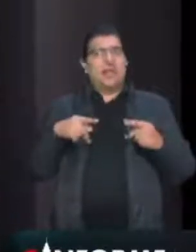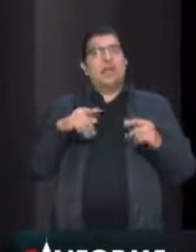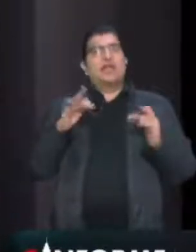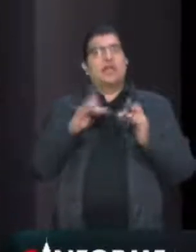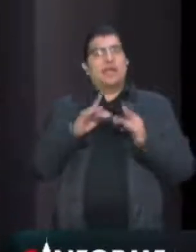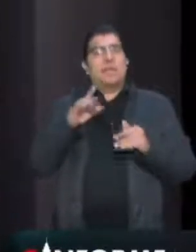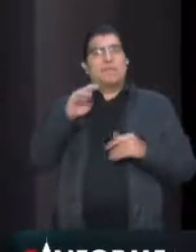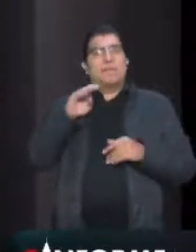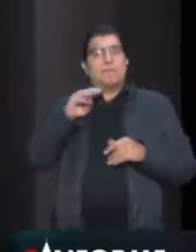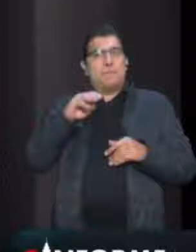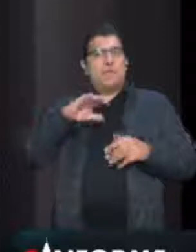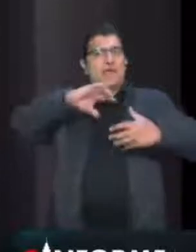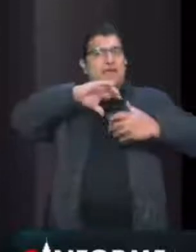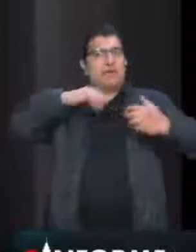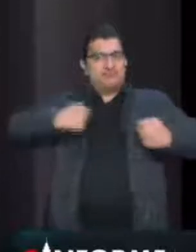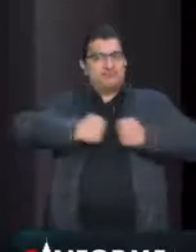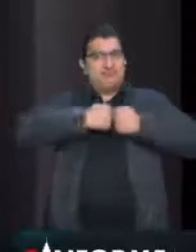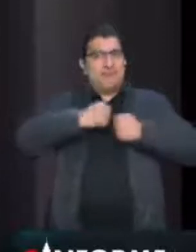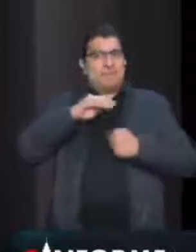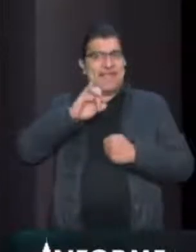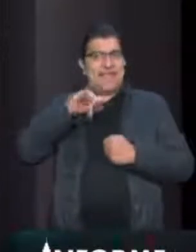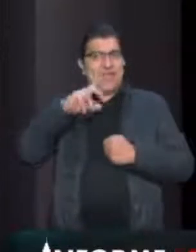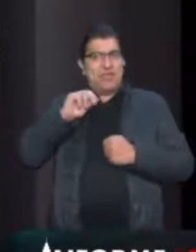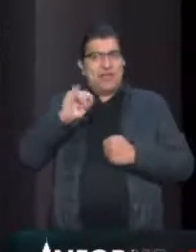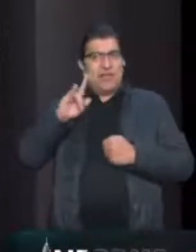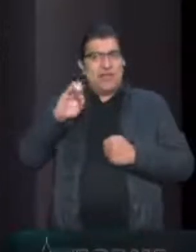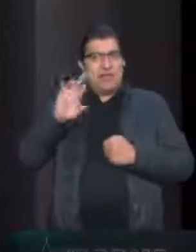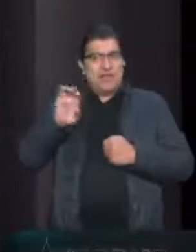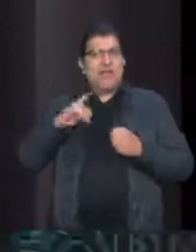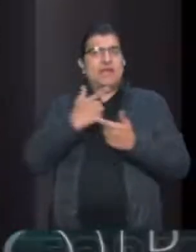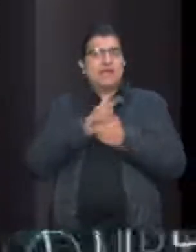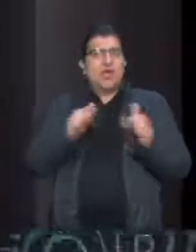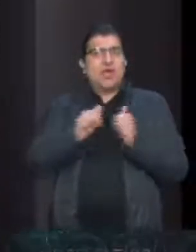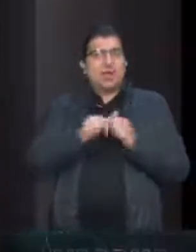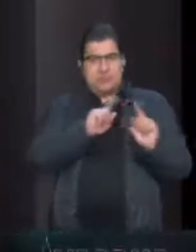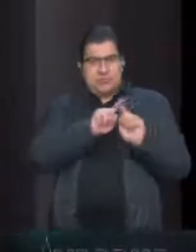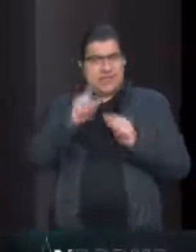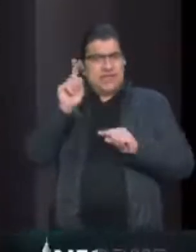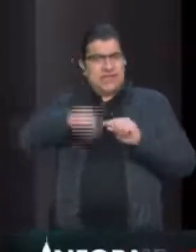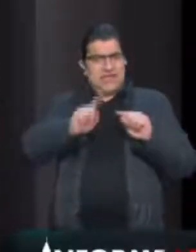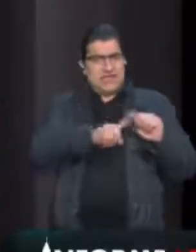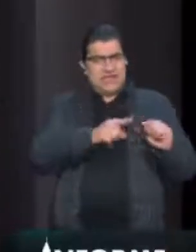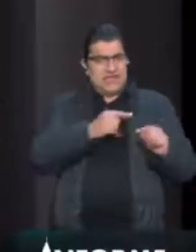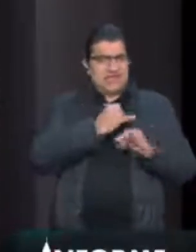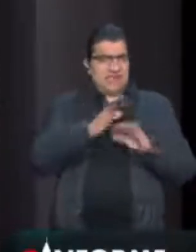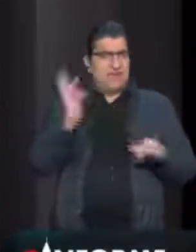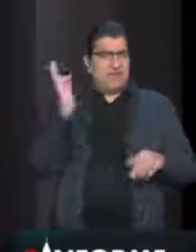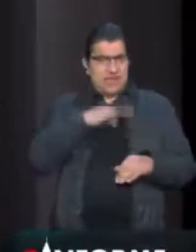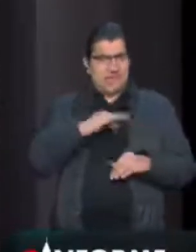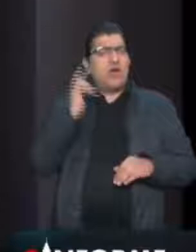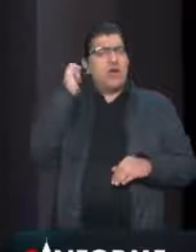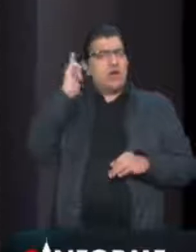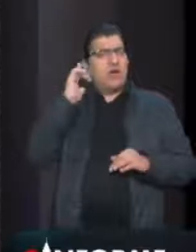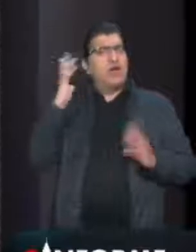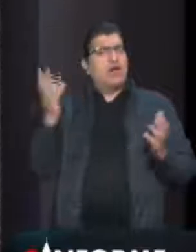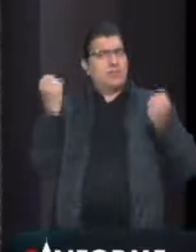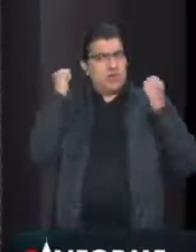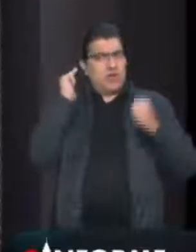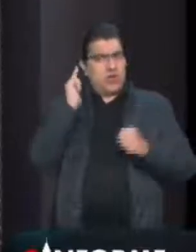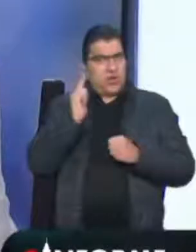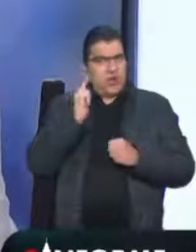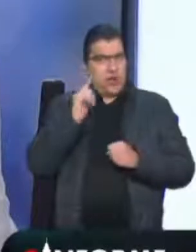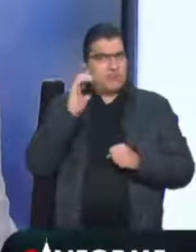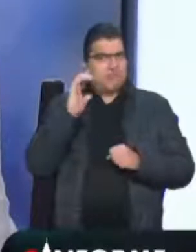Libre para pues eliminar todo este tipo de contenido. Ojalá se logre, es un gran